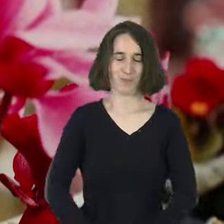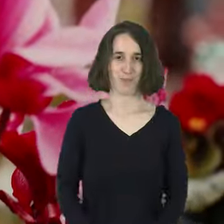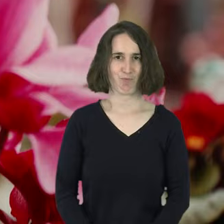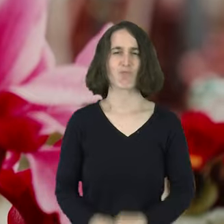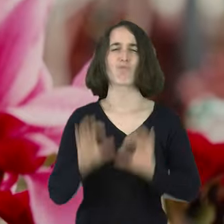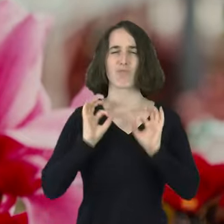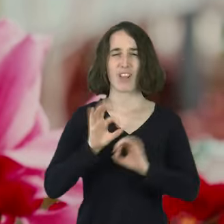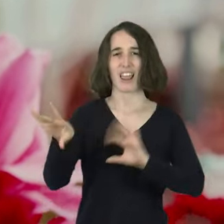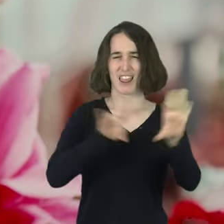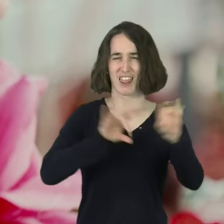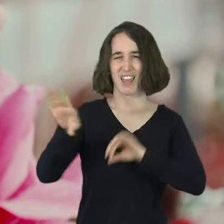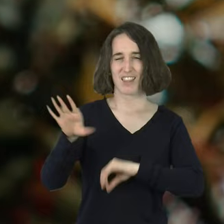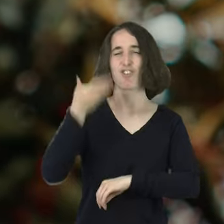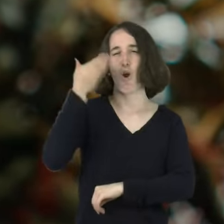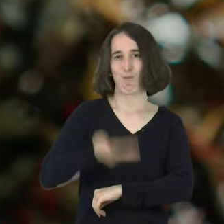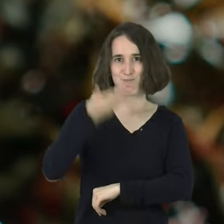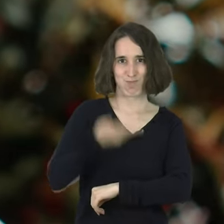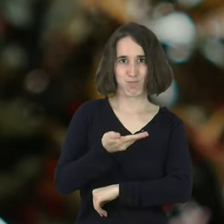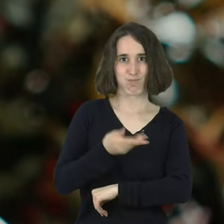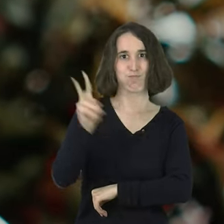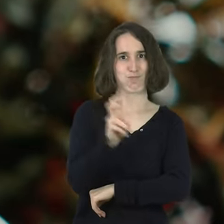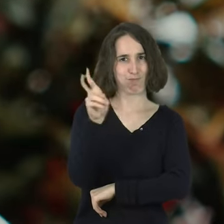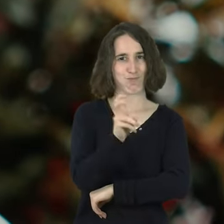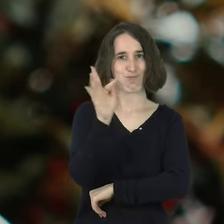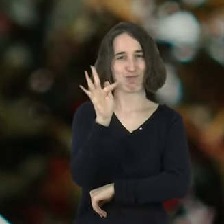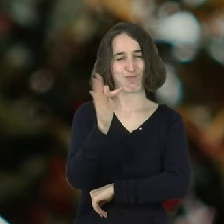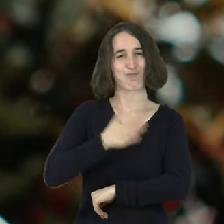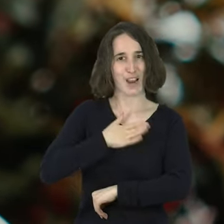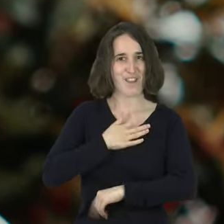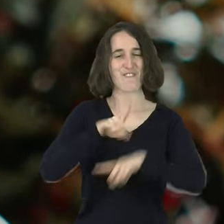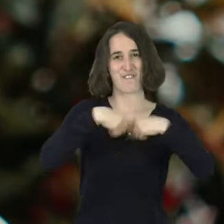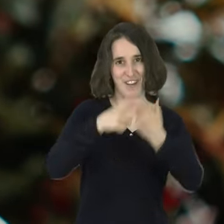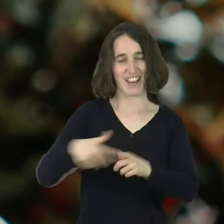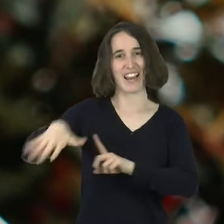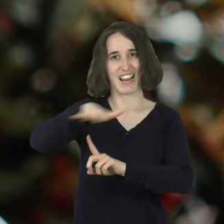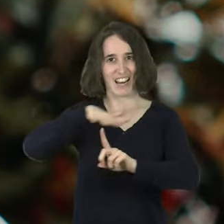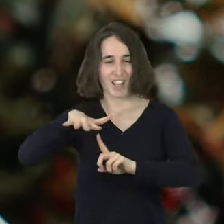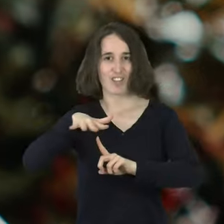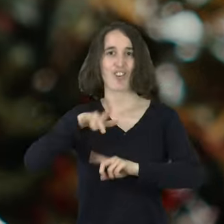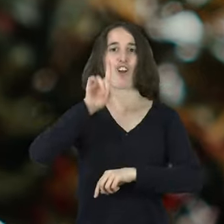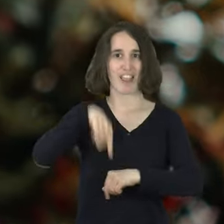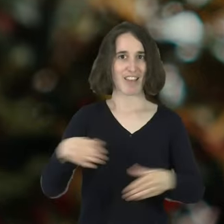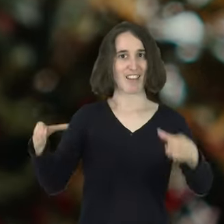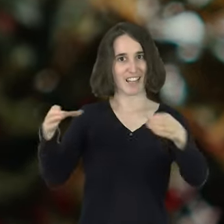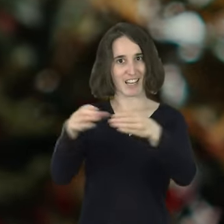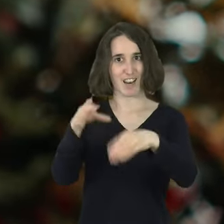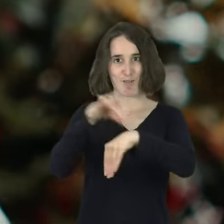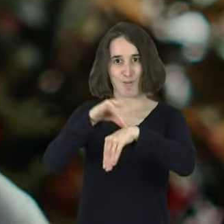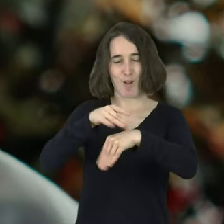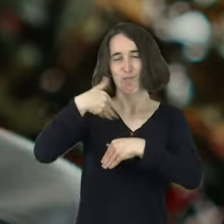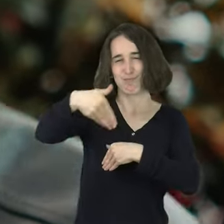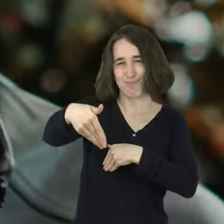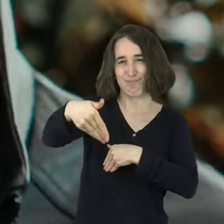Ha sido una gran decisión. Será muy útil tanto para mí, mi familia y entorno, como para el equipo sanitario que me